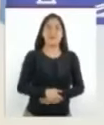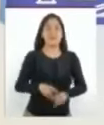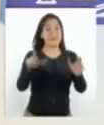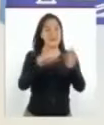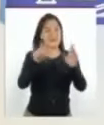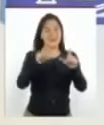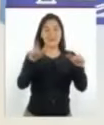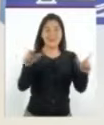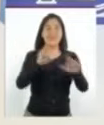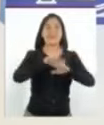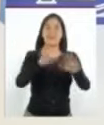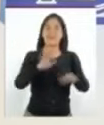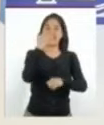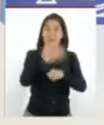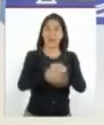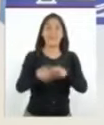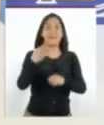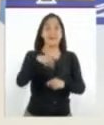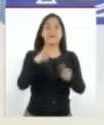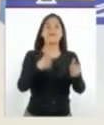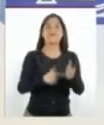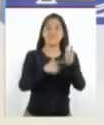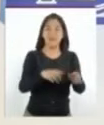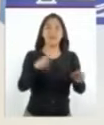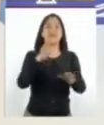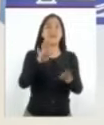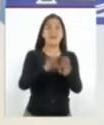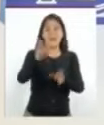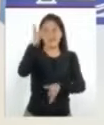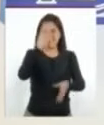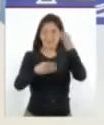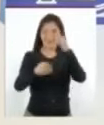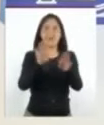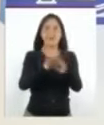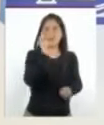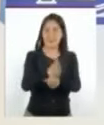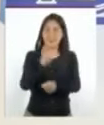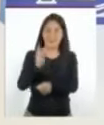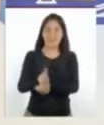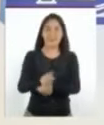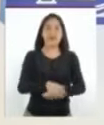Listo, terminamos, pero aún nos queda mucho por explorar y descubrir.